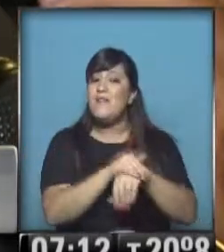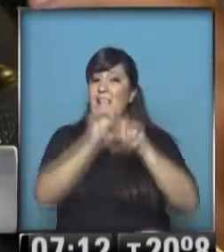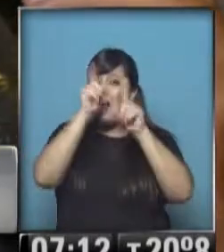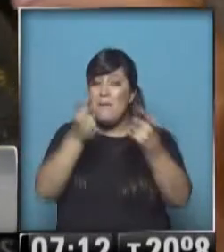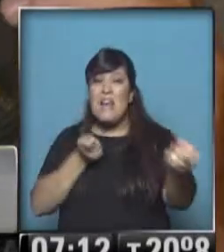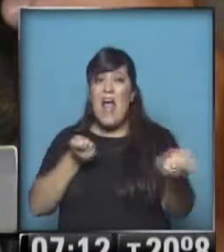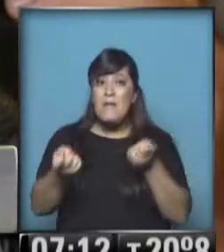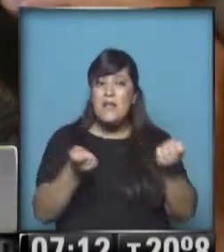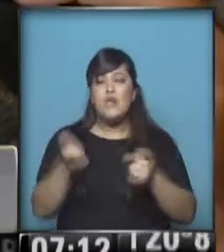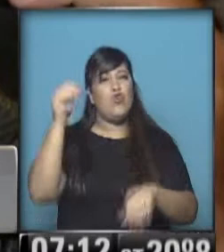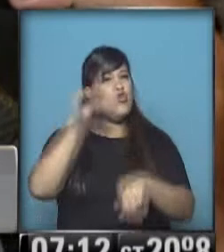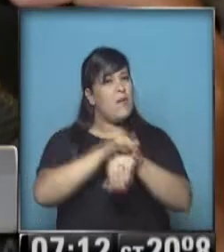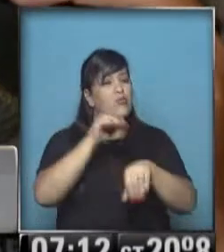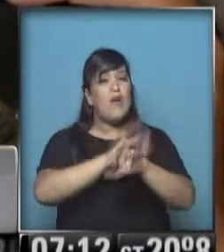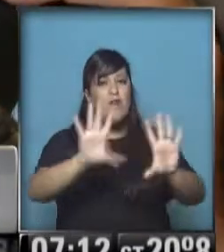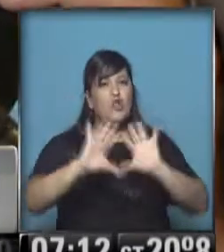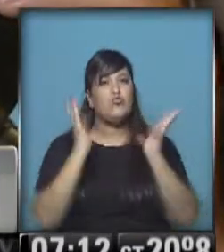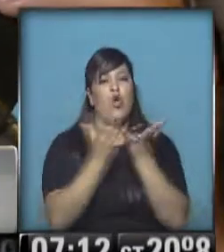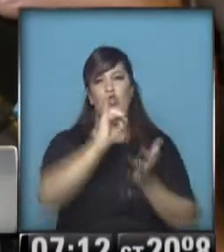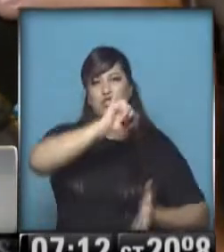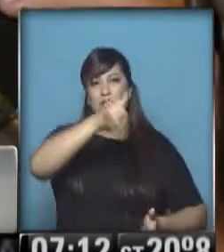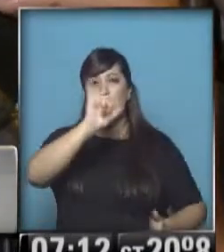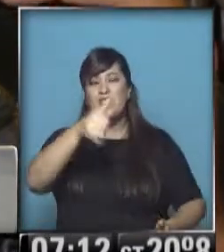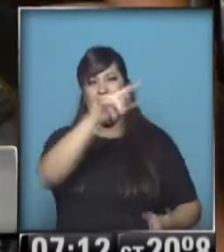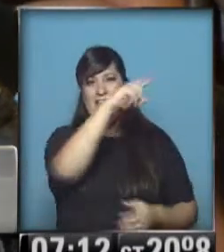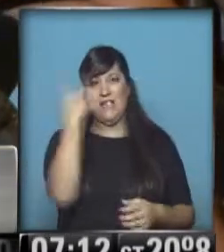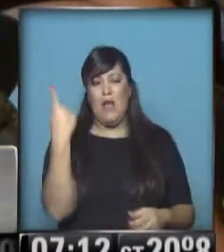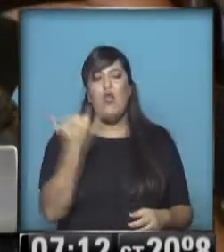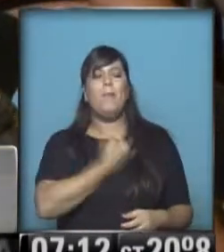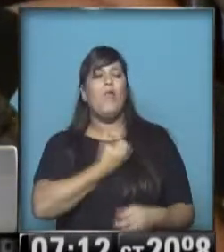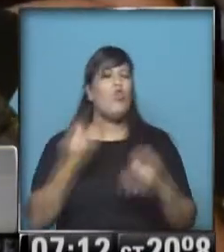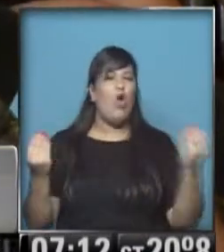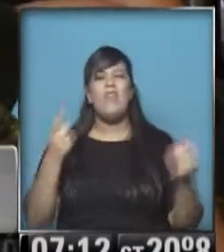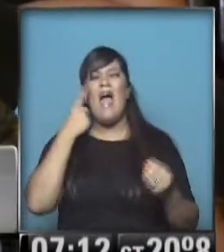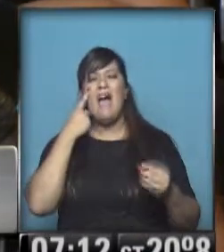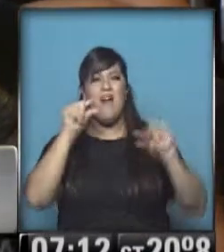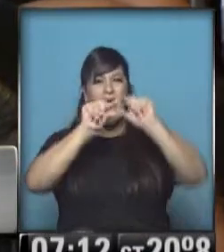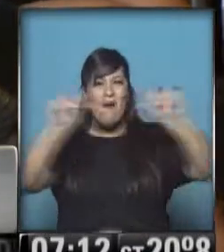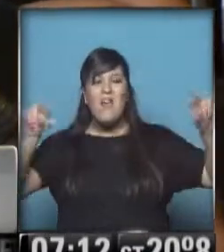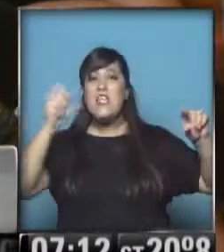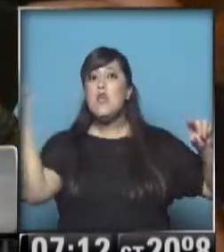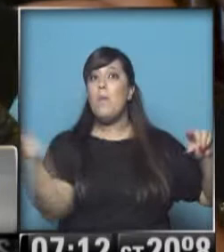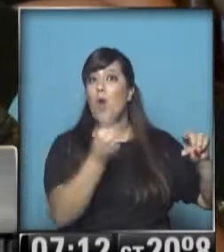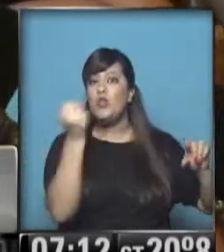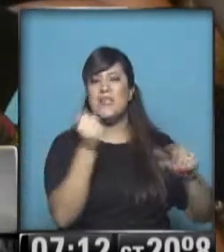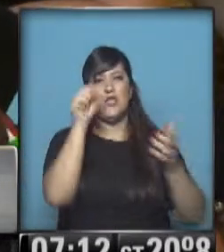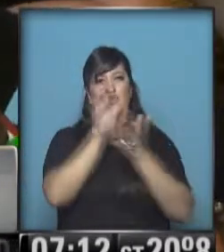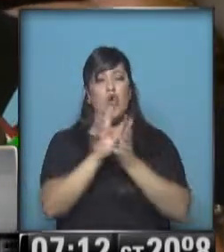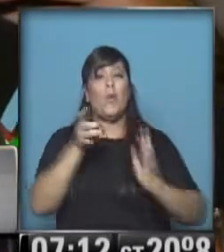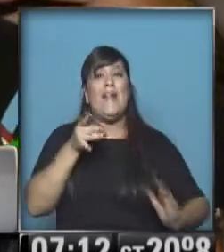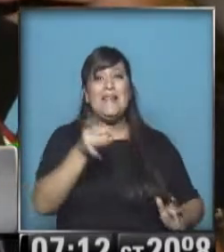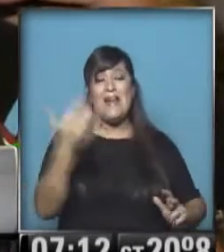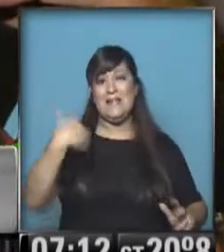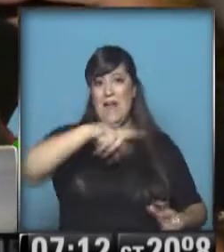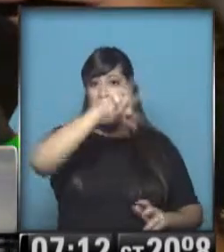administración estará sí o sí en manos del Estado. A ver, ¿dónde está el punto, el renglón que marca la importancia que tienen los trenes en la República